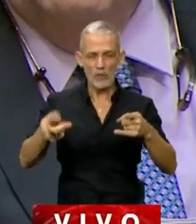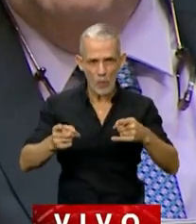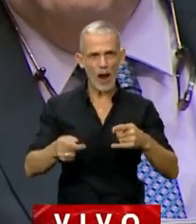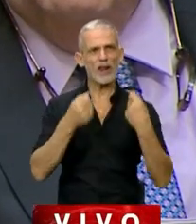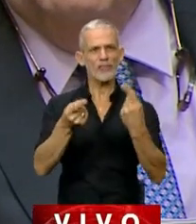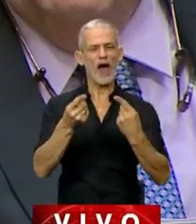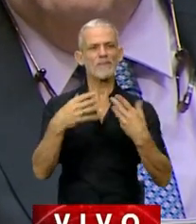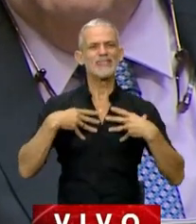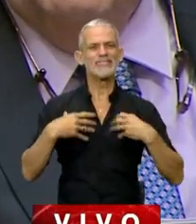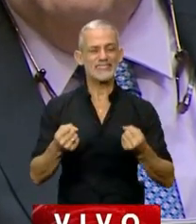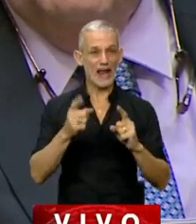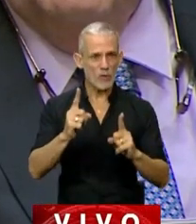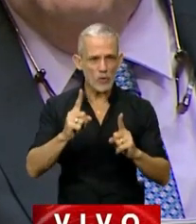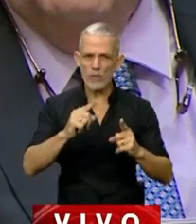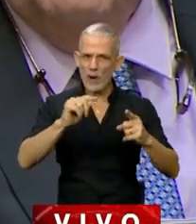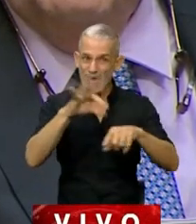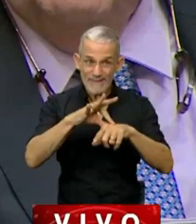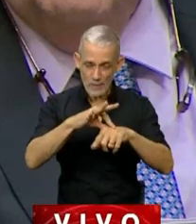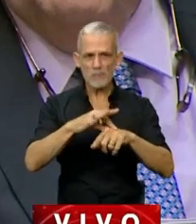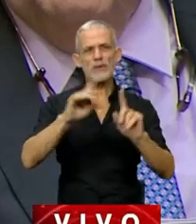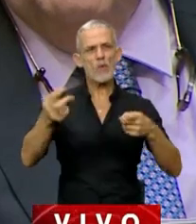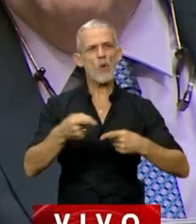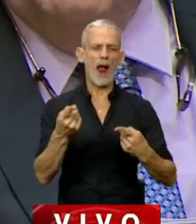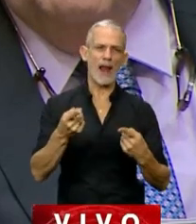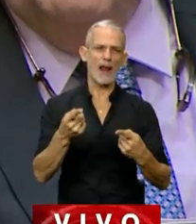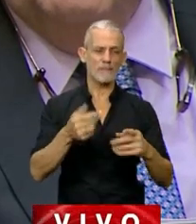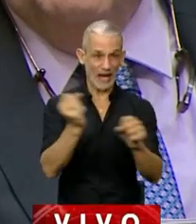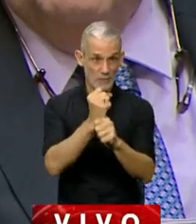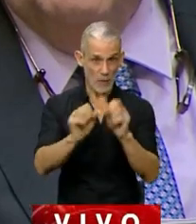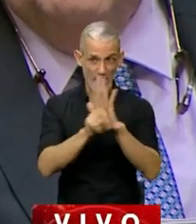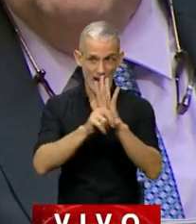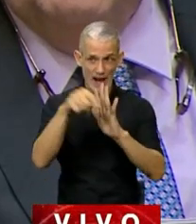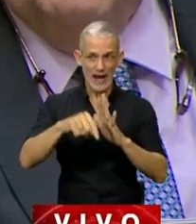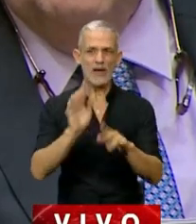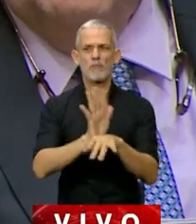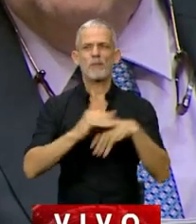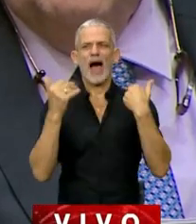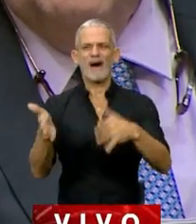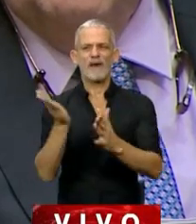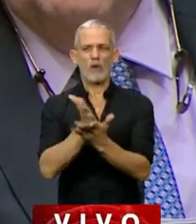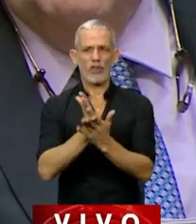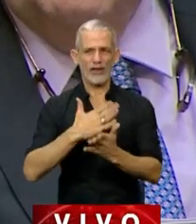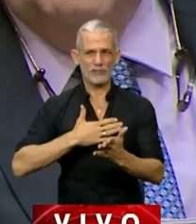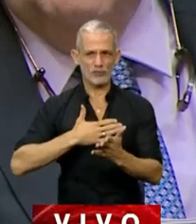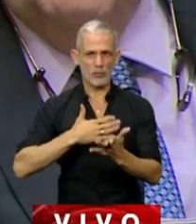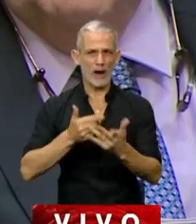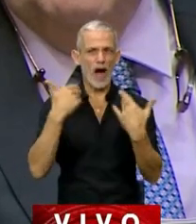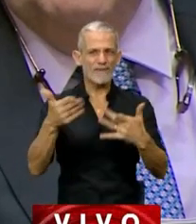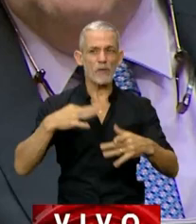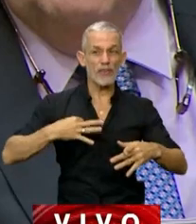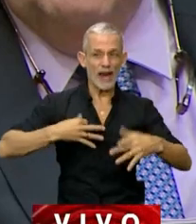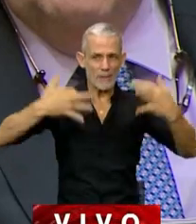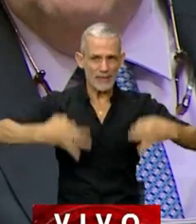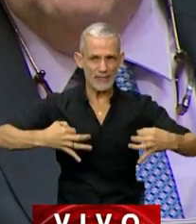generar condiciones de salud, aún en contextos muy difíciles. Sancionar esta ley es estar a favor de los derechos humanos, es estar a favor de la